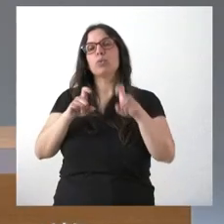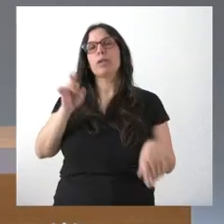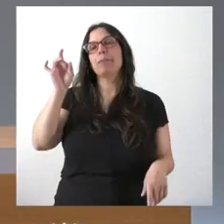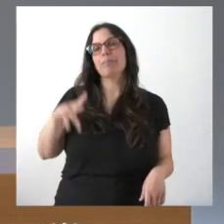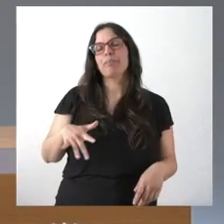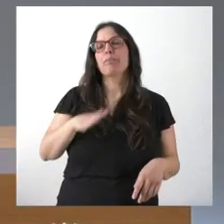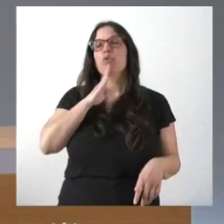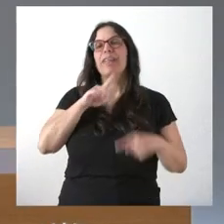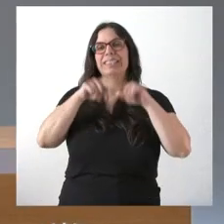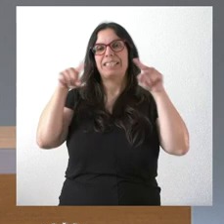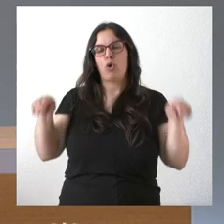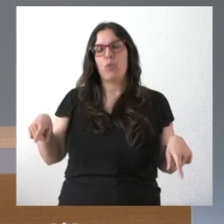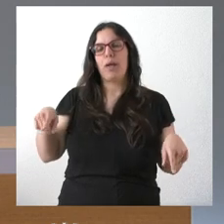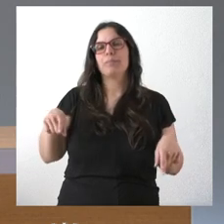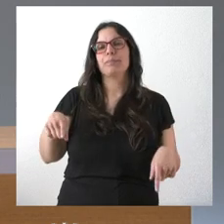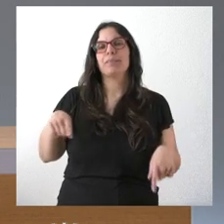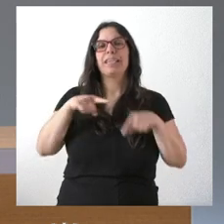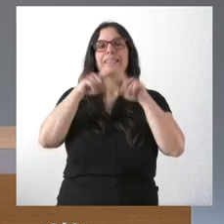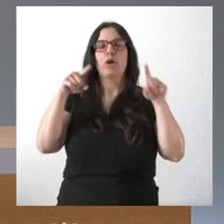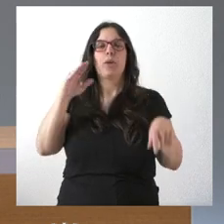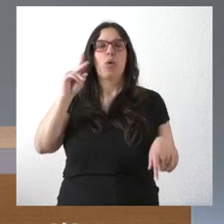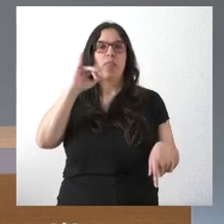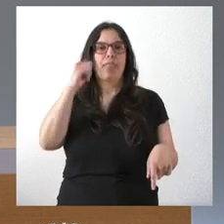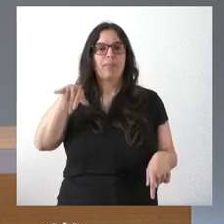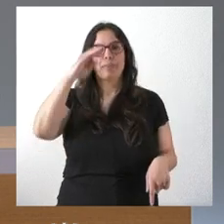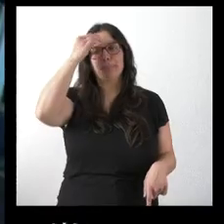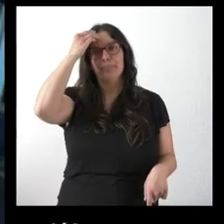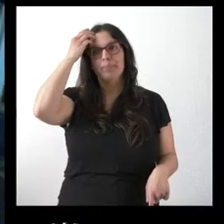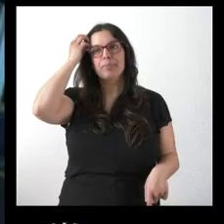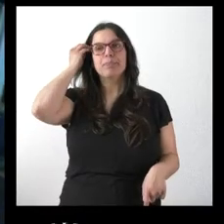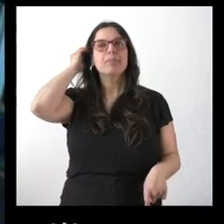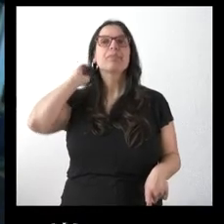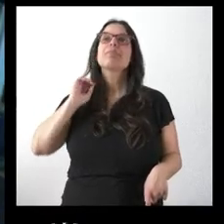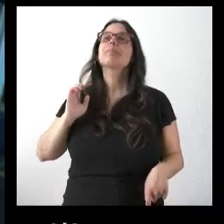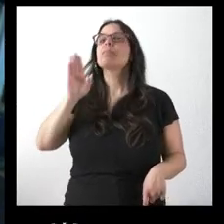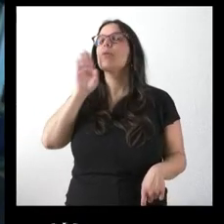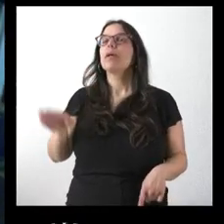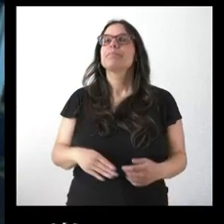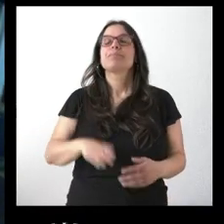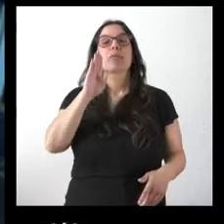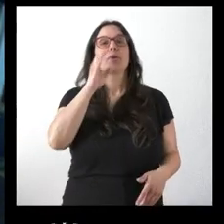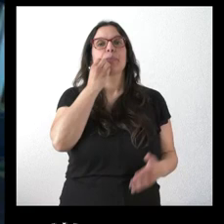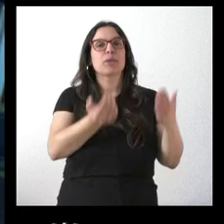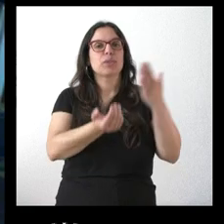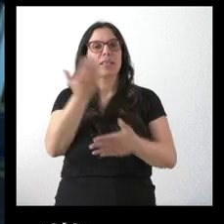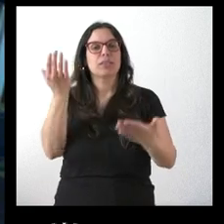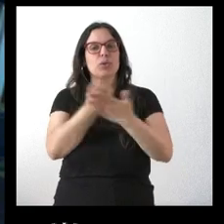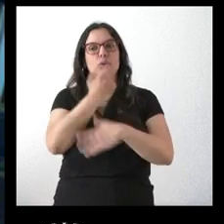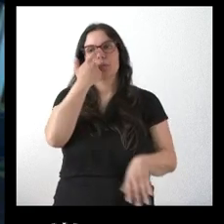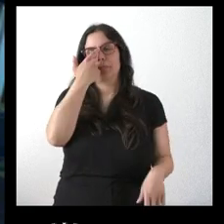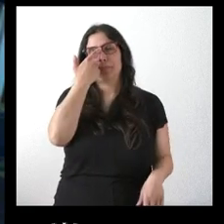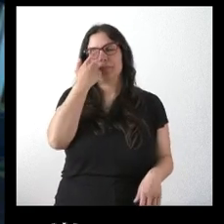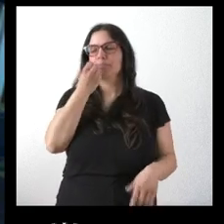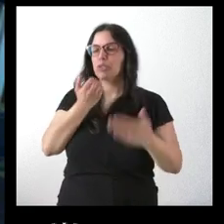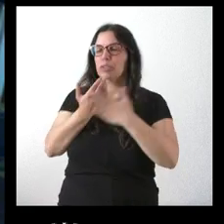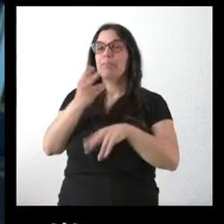en Segovia con Begoña Rincón, de Segovia Audaz. Begoña, hola. Hola, muy buenos días a todos. Buenos días. Sobre los